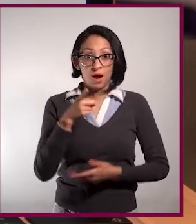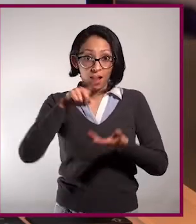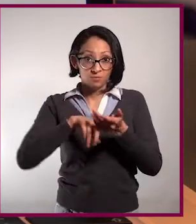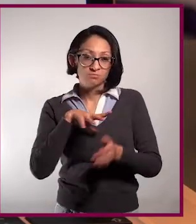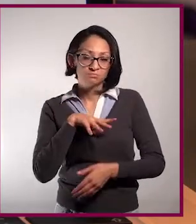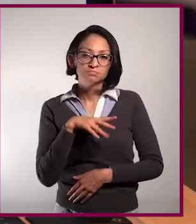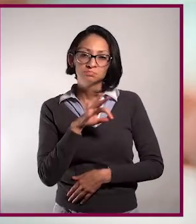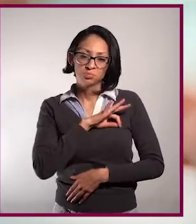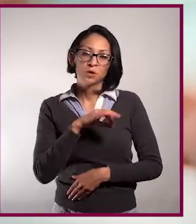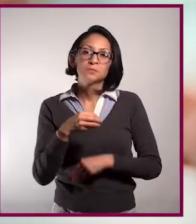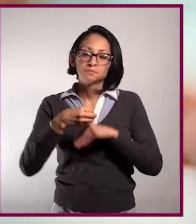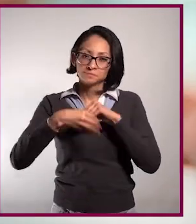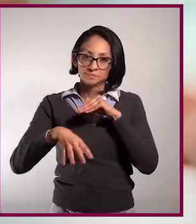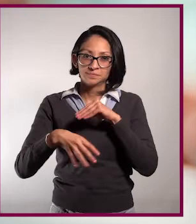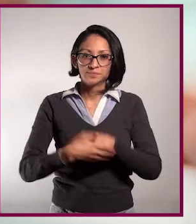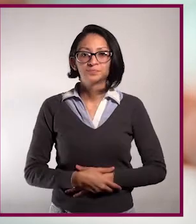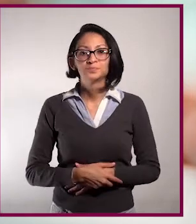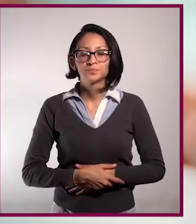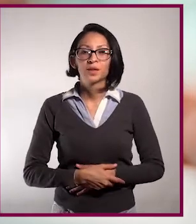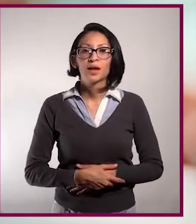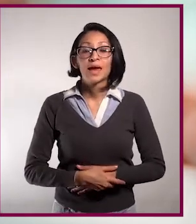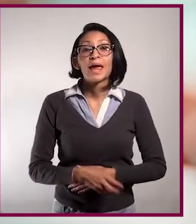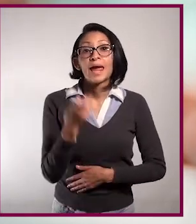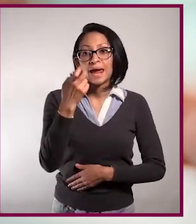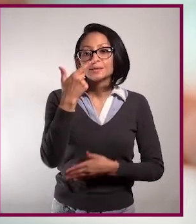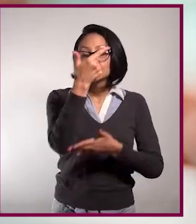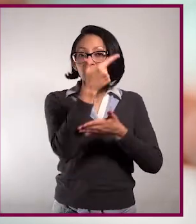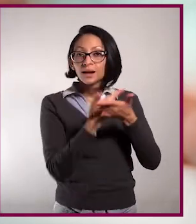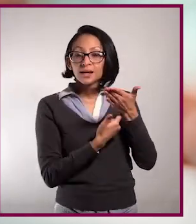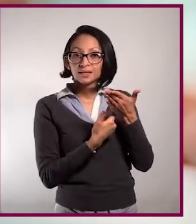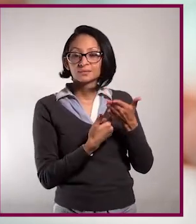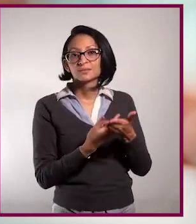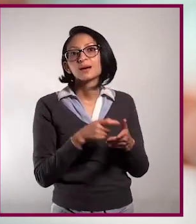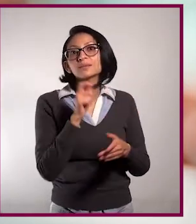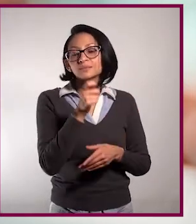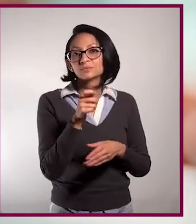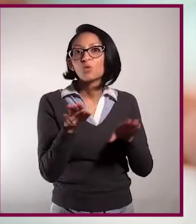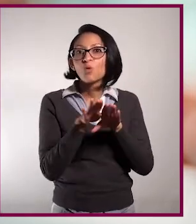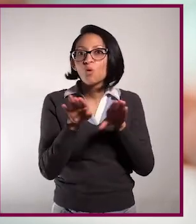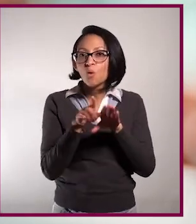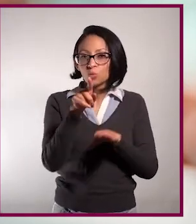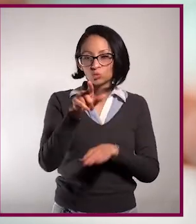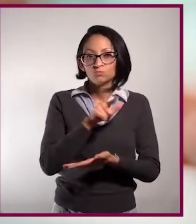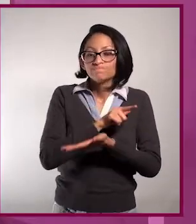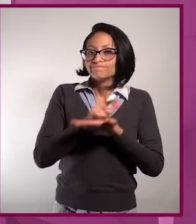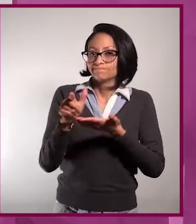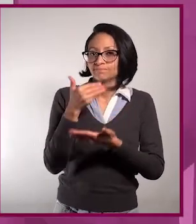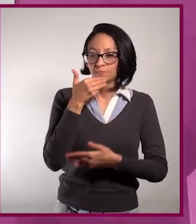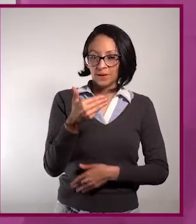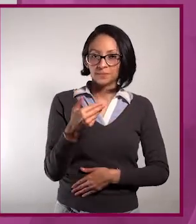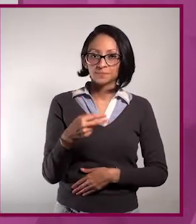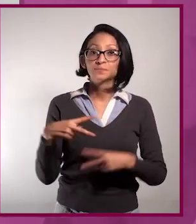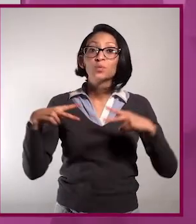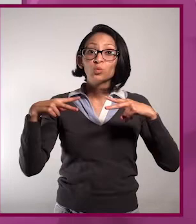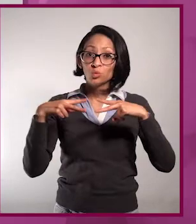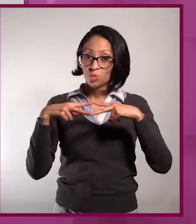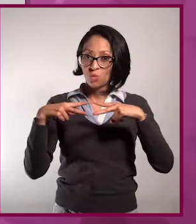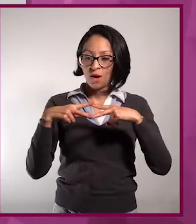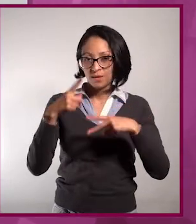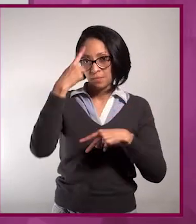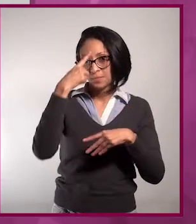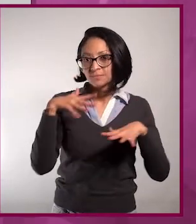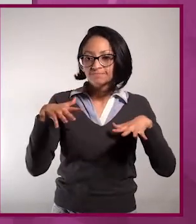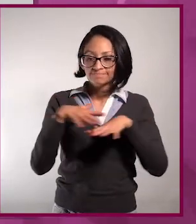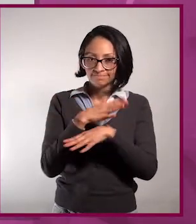y todes. Este es un listado de los productos necesarios para una buena higiene menstrual. Toalla